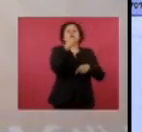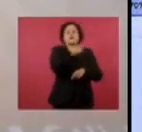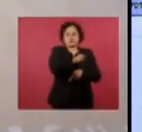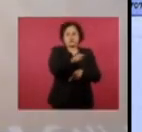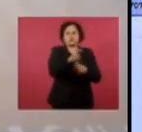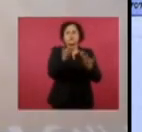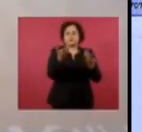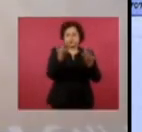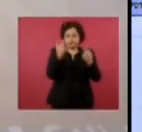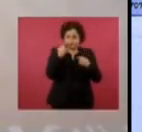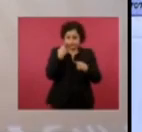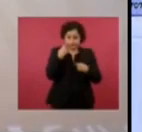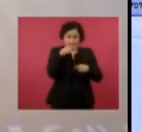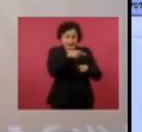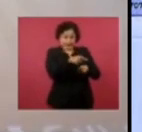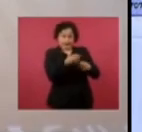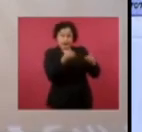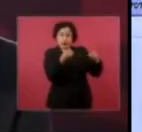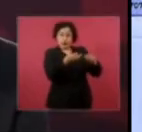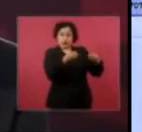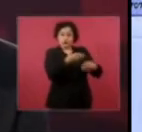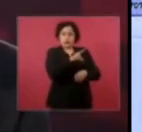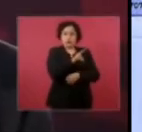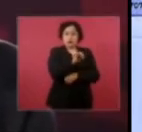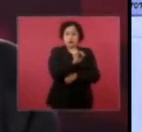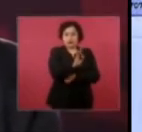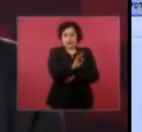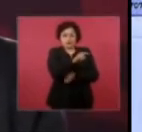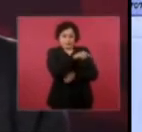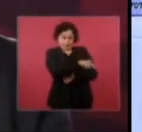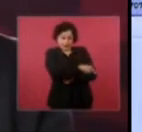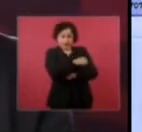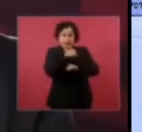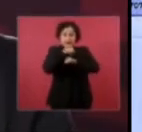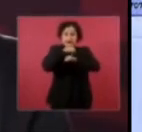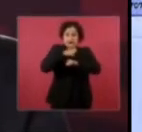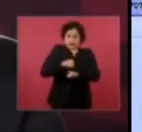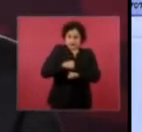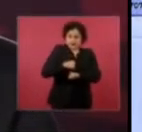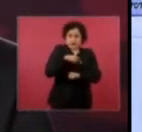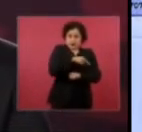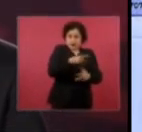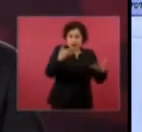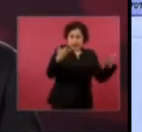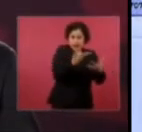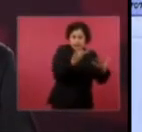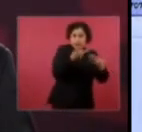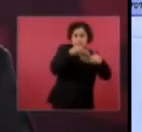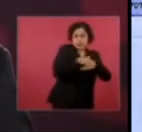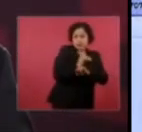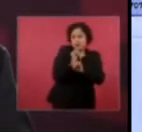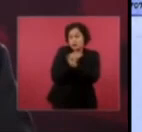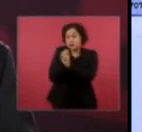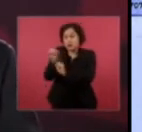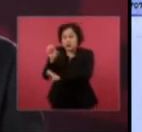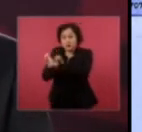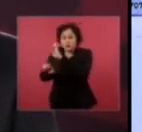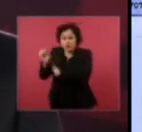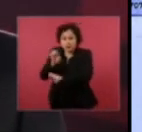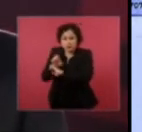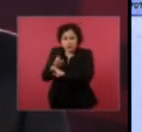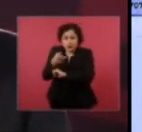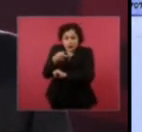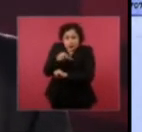que fueron constituidas para que eh eh recibiera dinero de ese de ese mismo dinero que aportan los